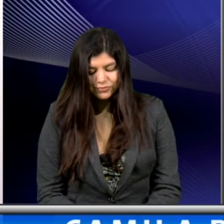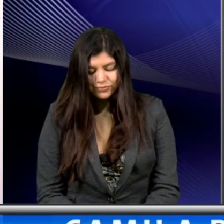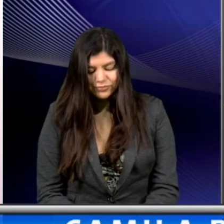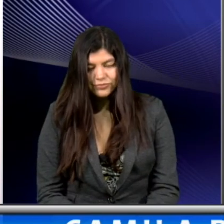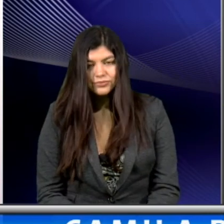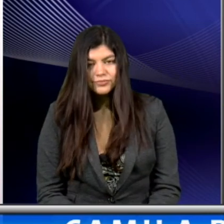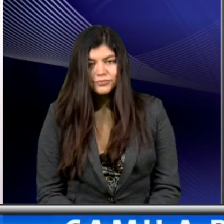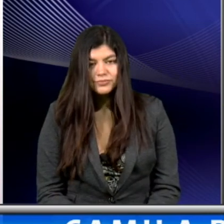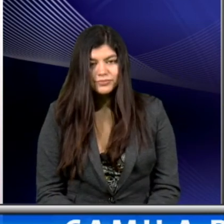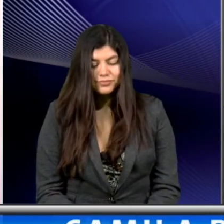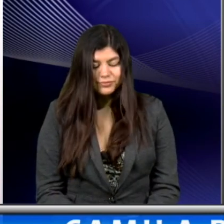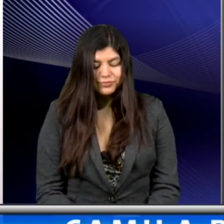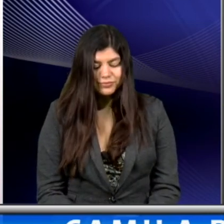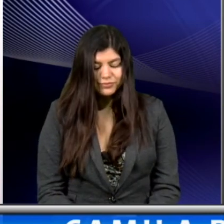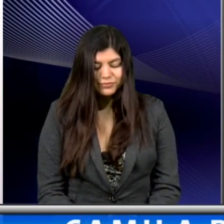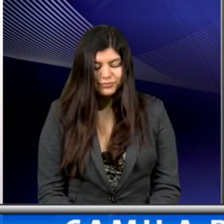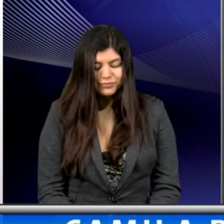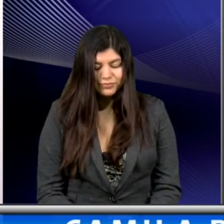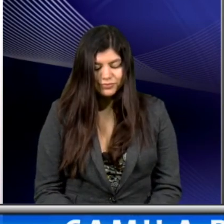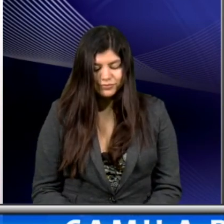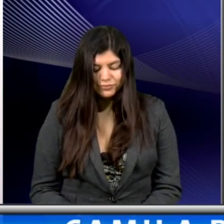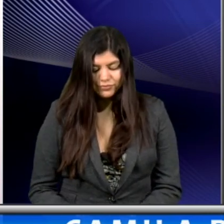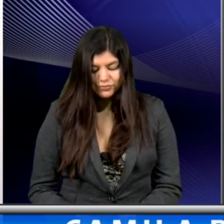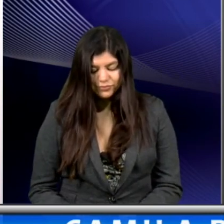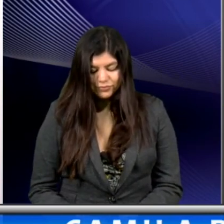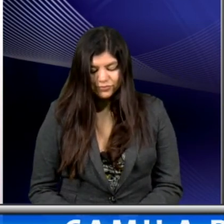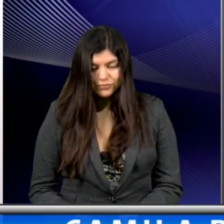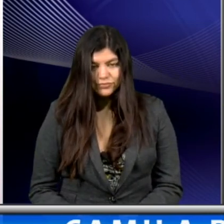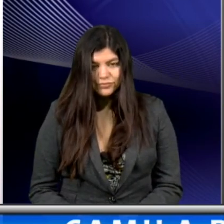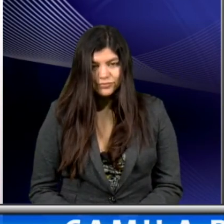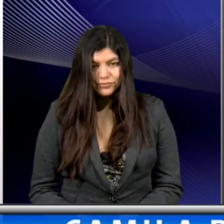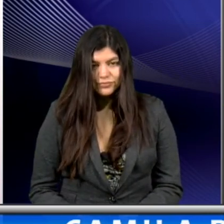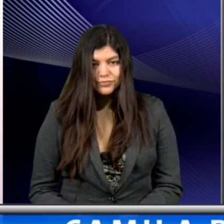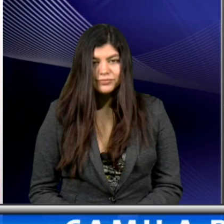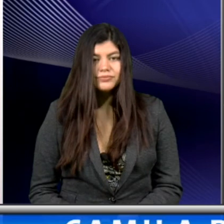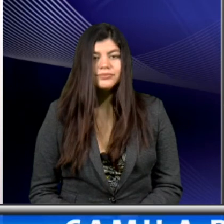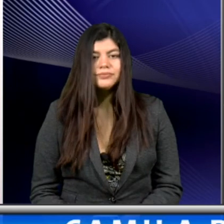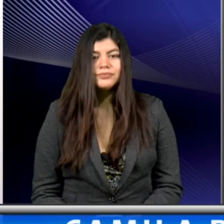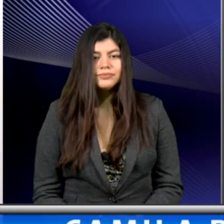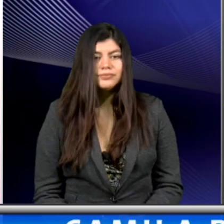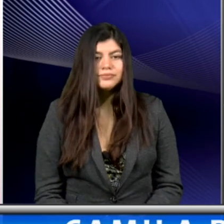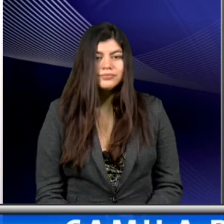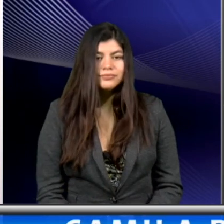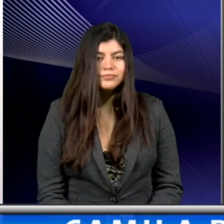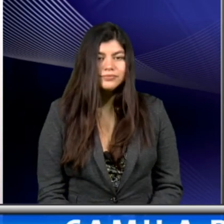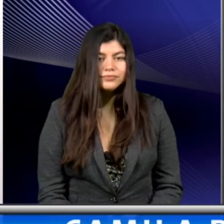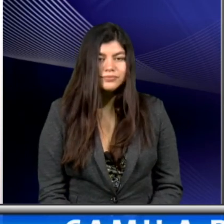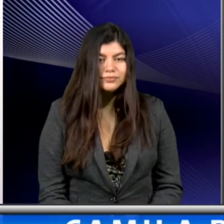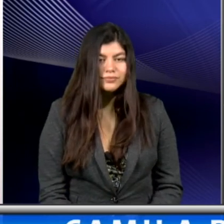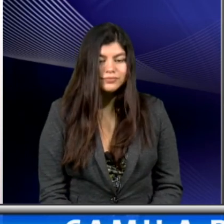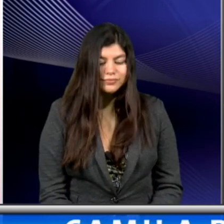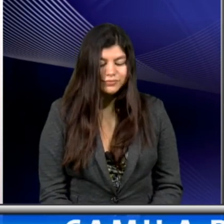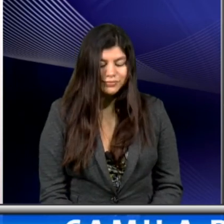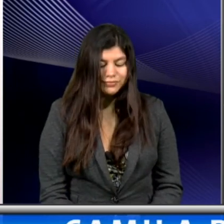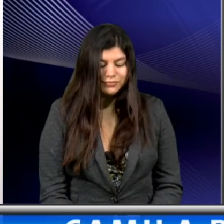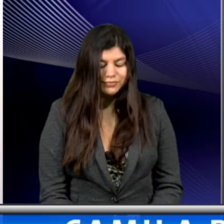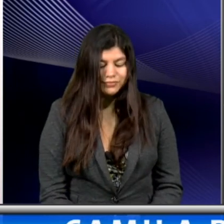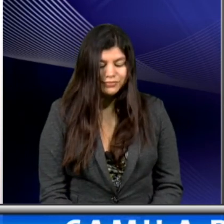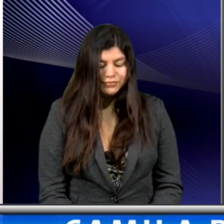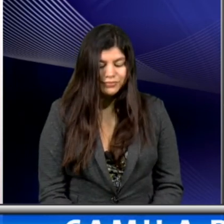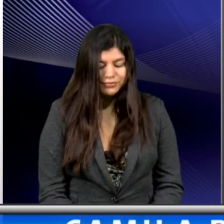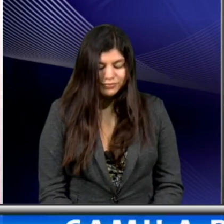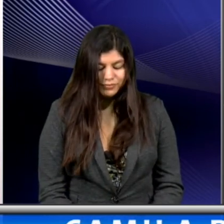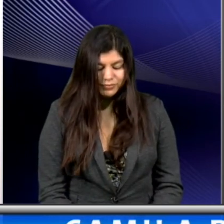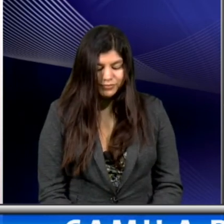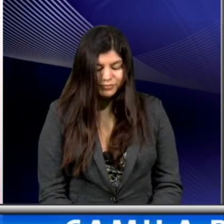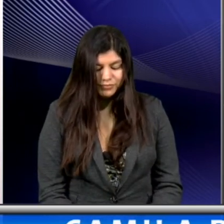infanto-juvenil como en la población adulta, por un lado, a nivel familiar, como bien tú dices, Paula, es importante en lo